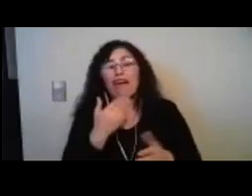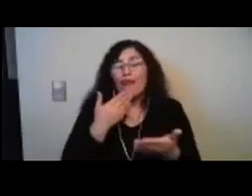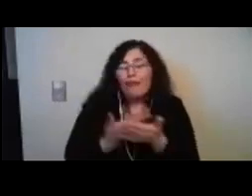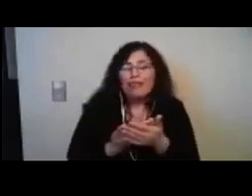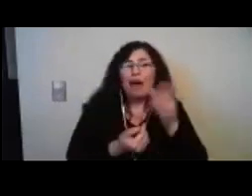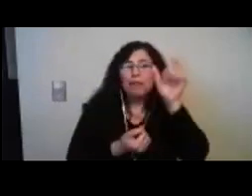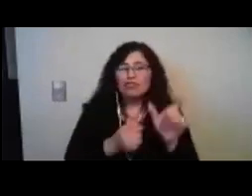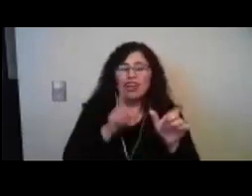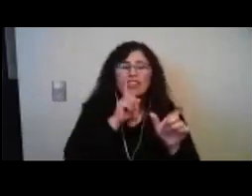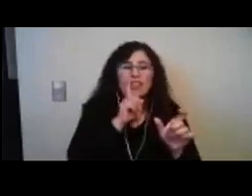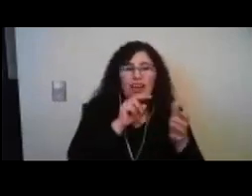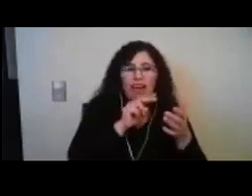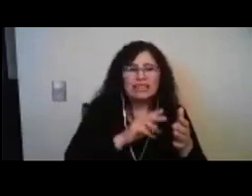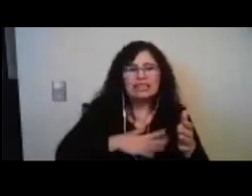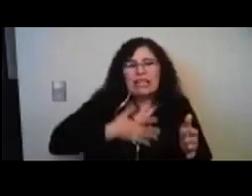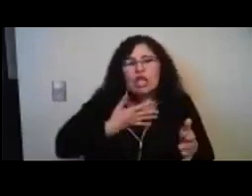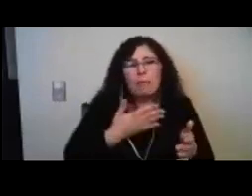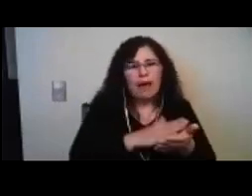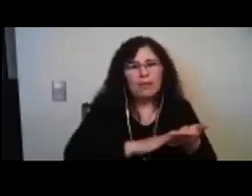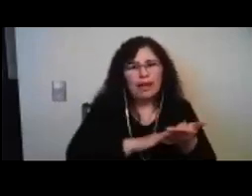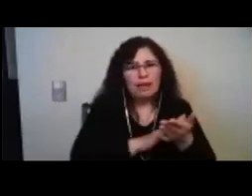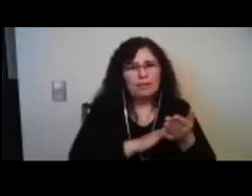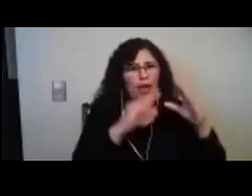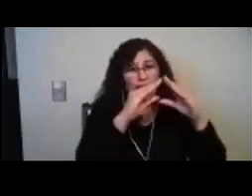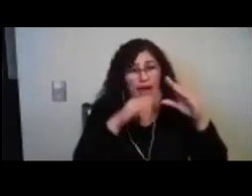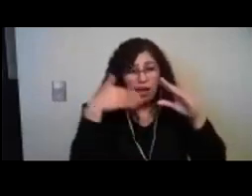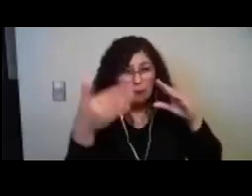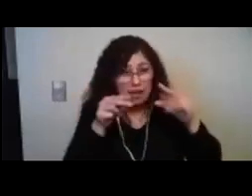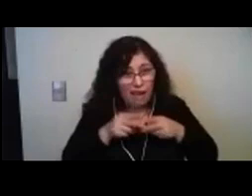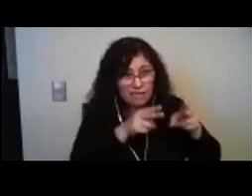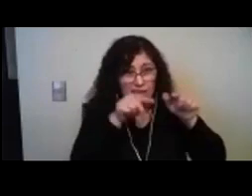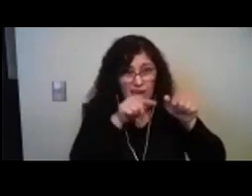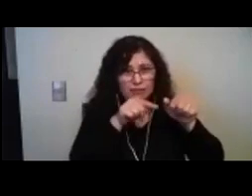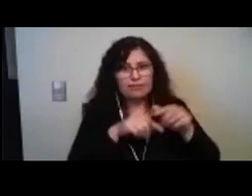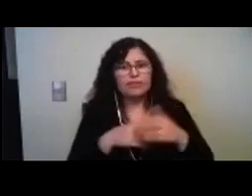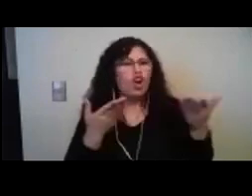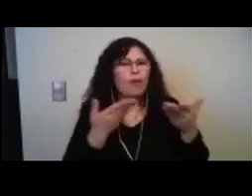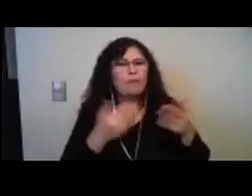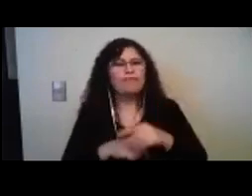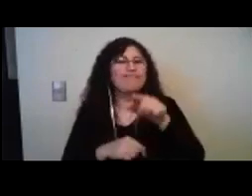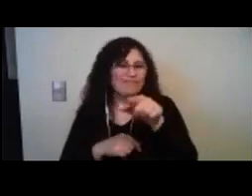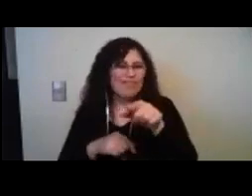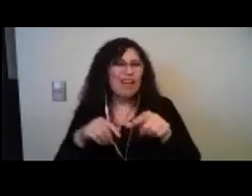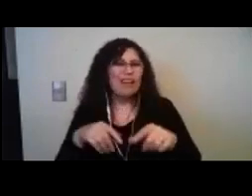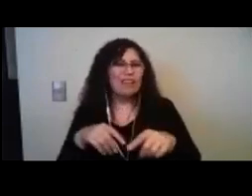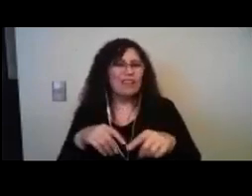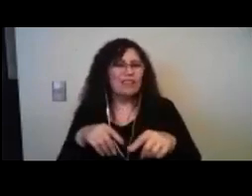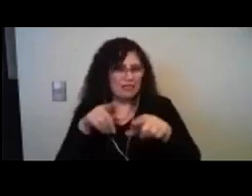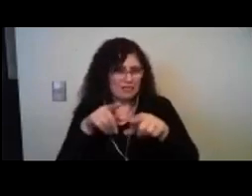tiene síntomas de predominio de la vía extrapiramidal, va a estar probablemente así o va a estar